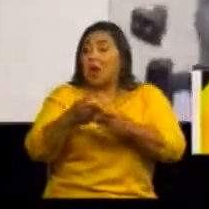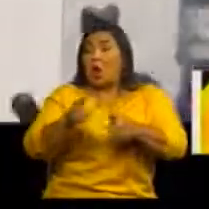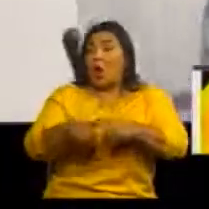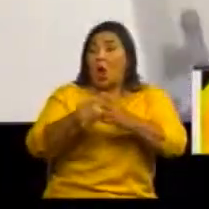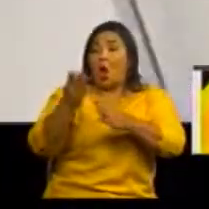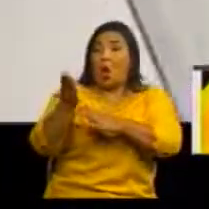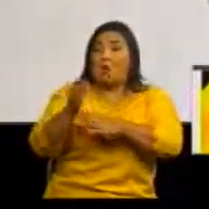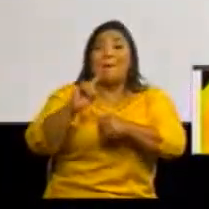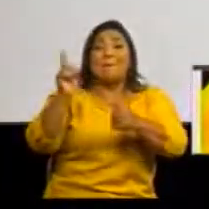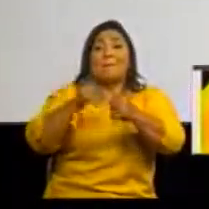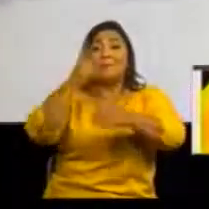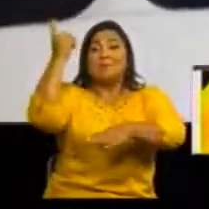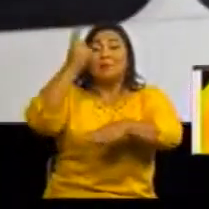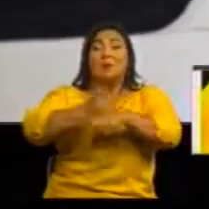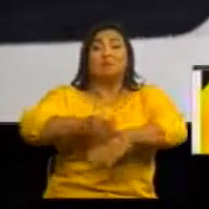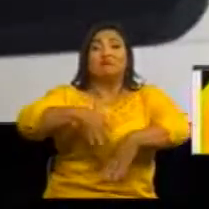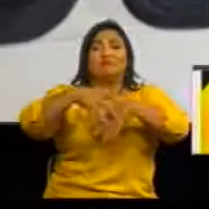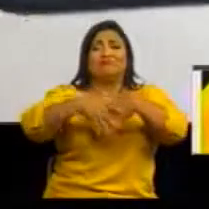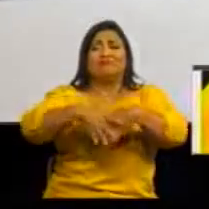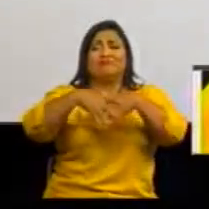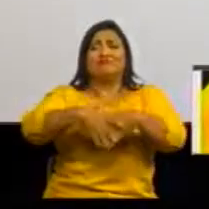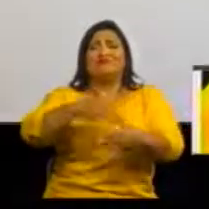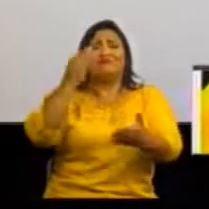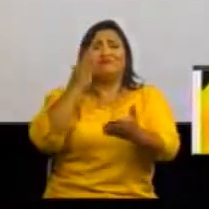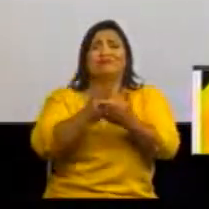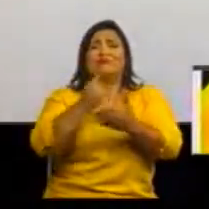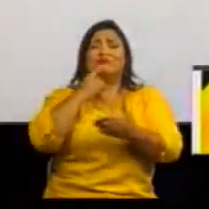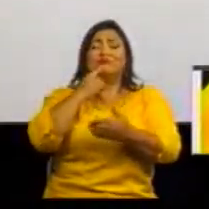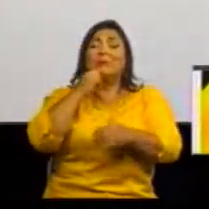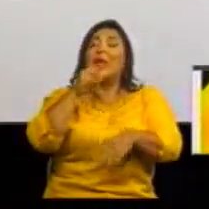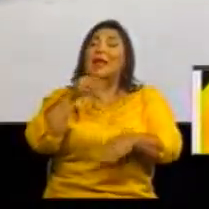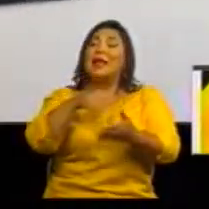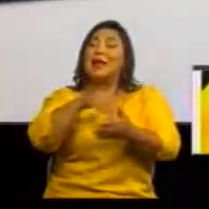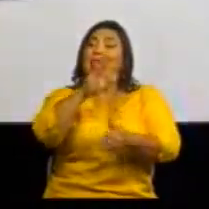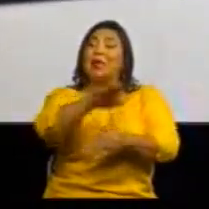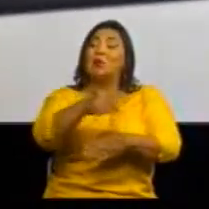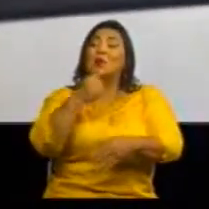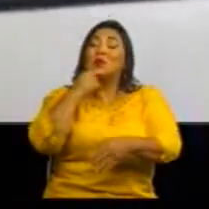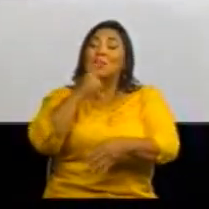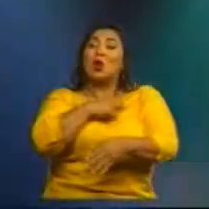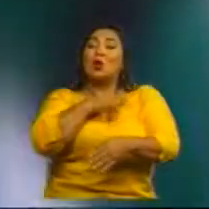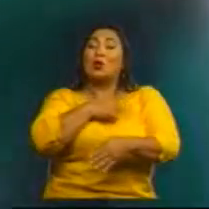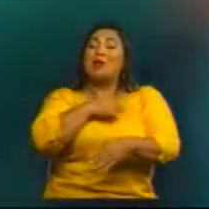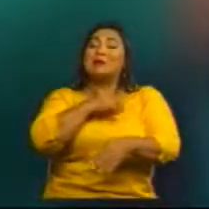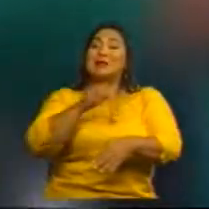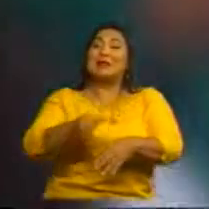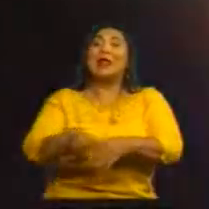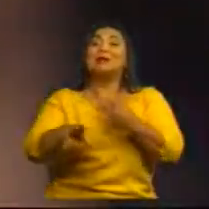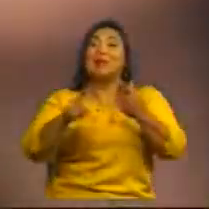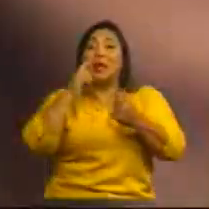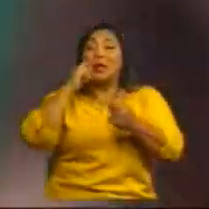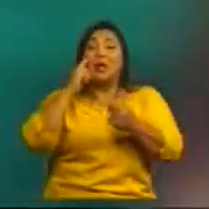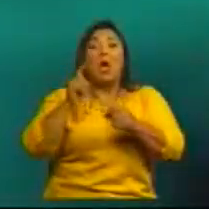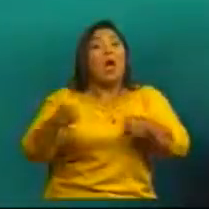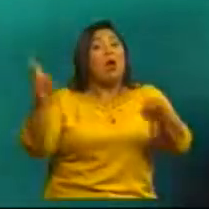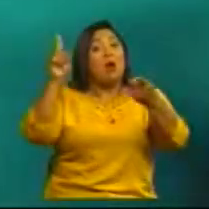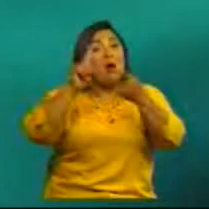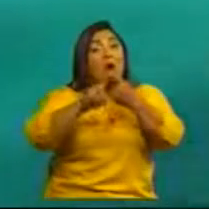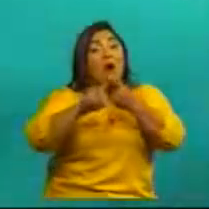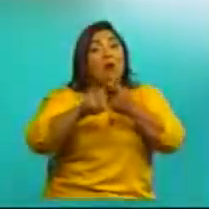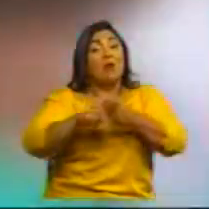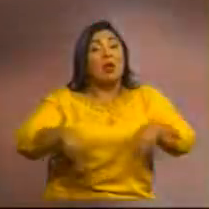culminó este primer día de paralizaciones de los estudiantes de medicina, quienes aseguraron que continuarán con la medida hasta que el valor